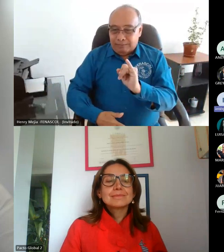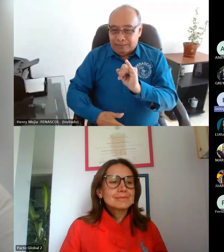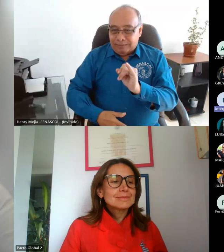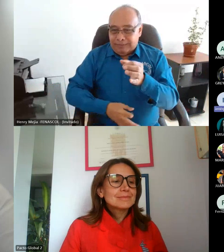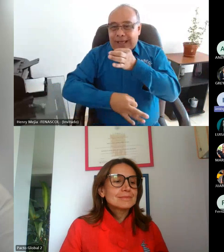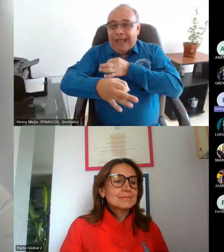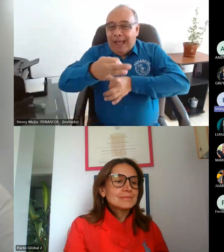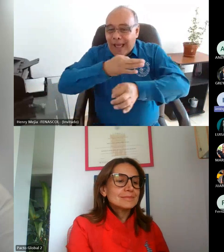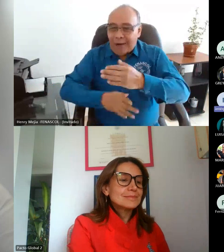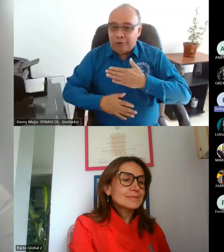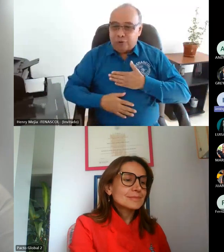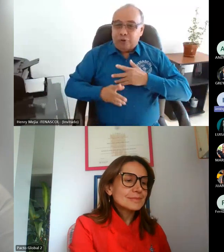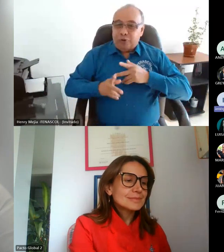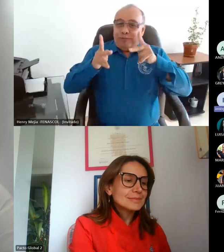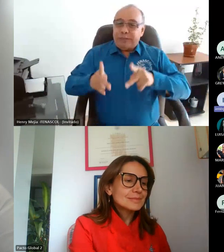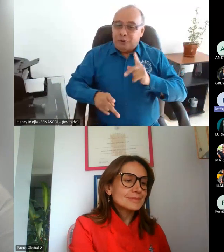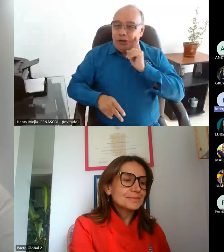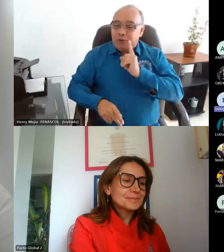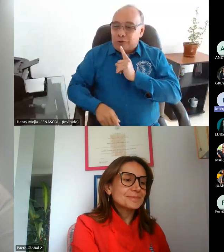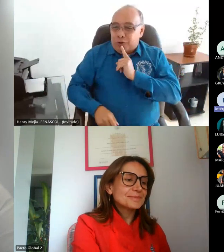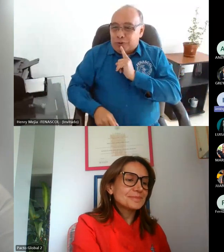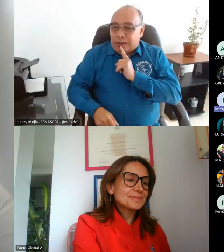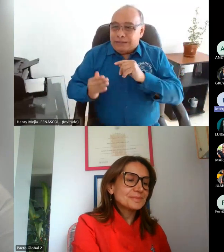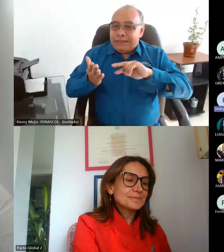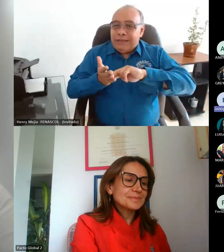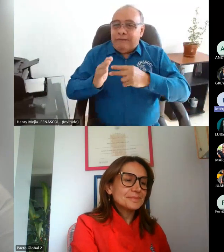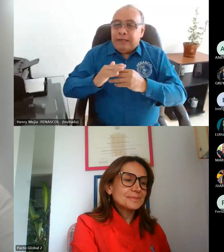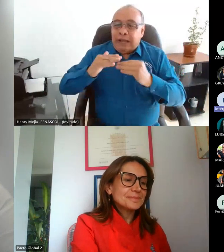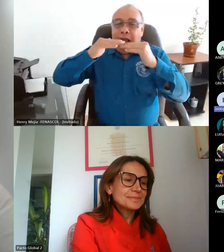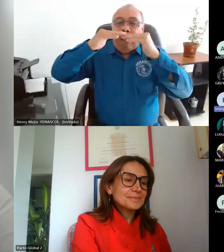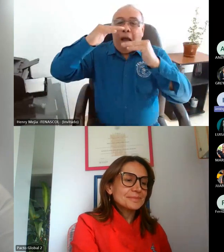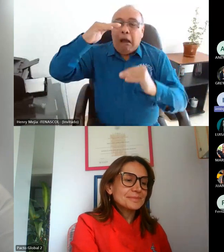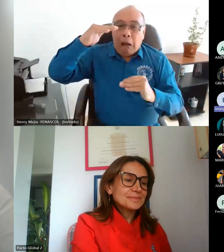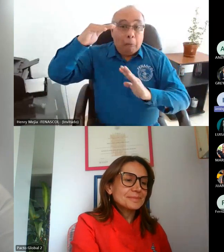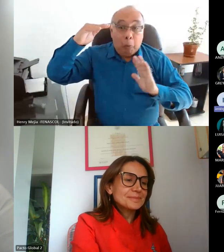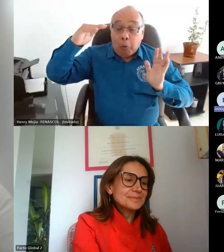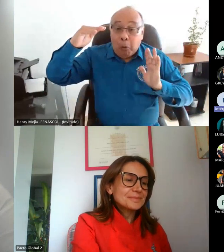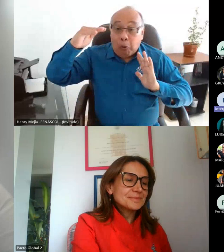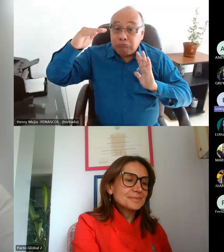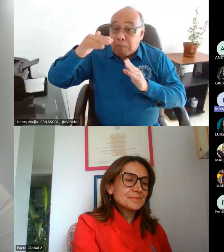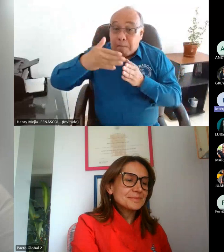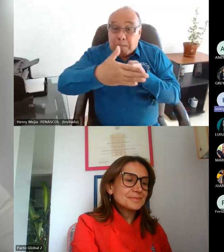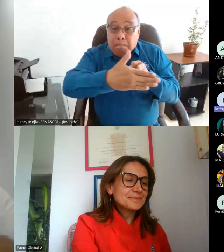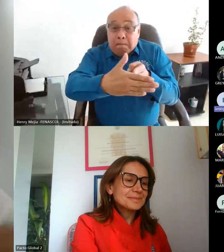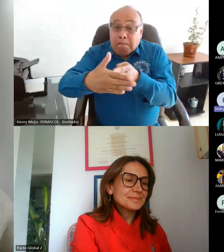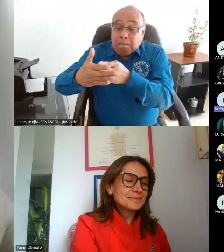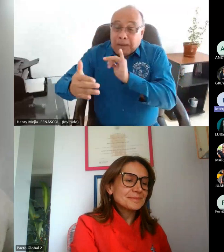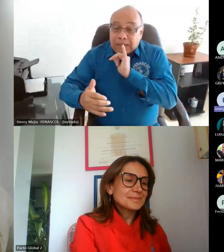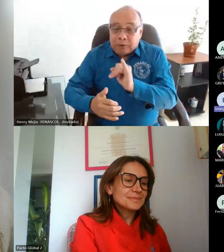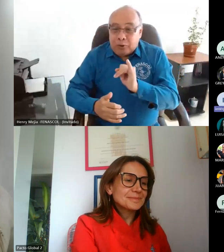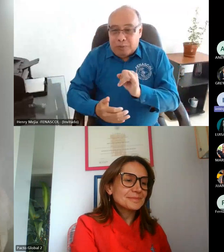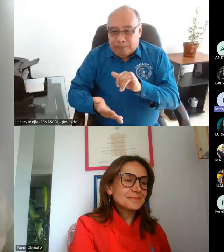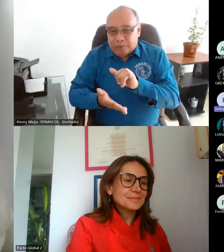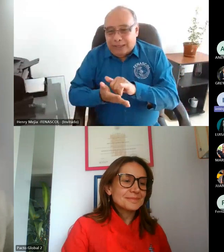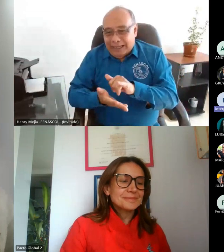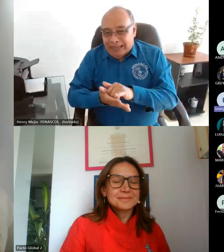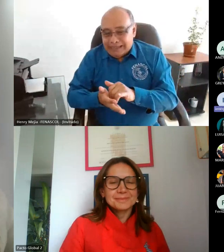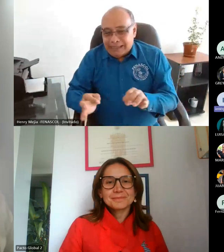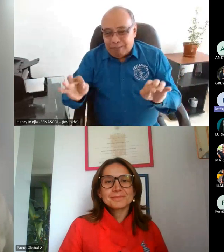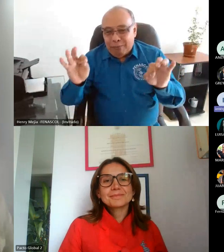estudiar requieren Eh pues aprender el idioma eso es lo que vivimos un poco las personas sordas